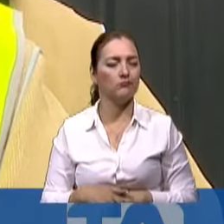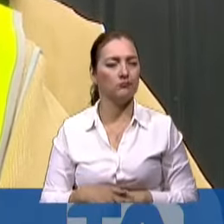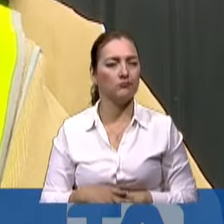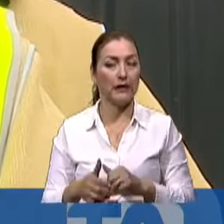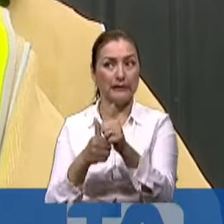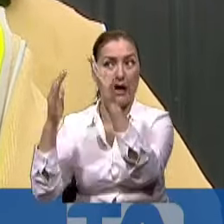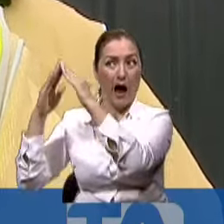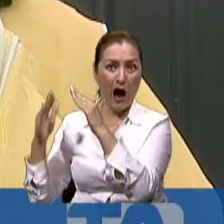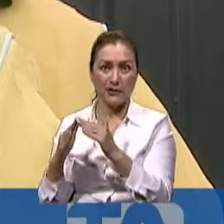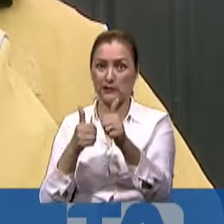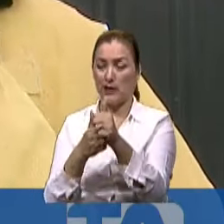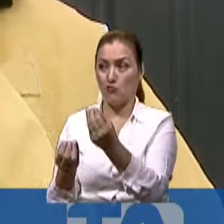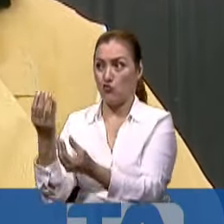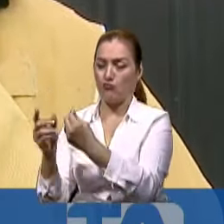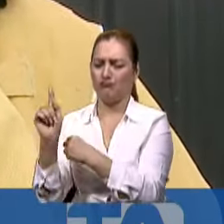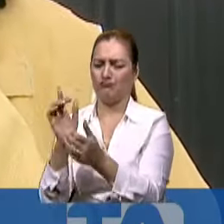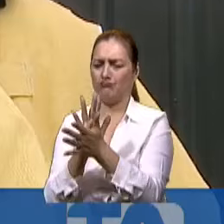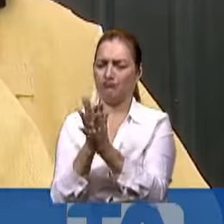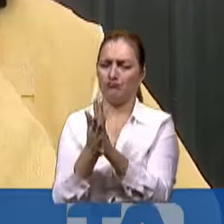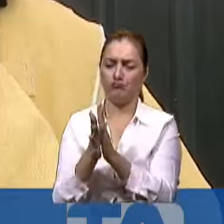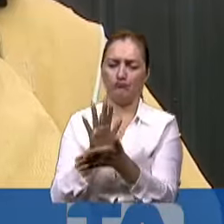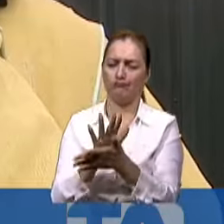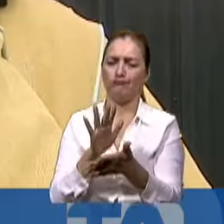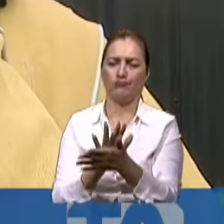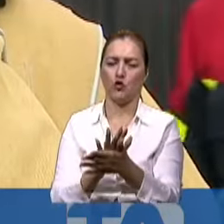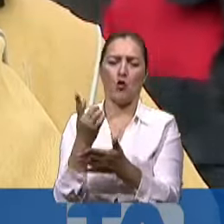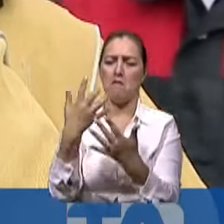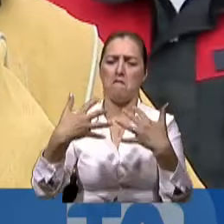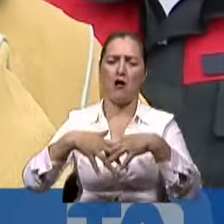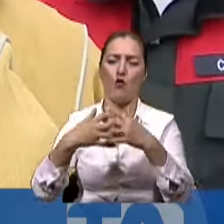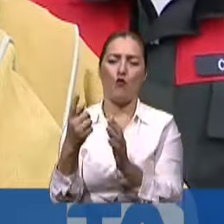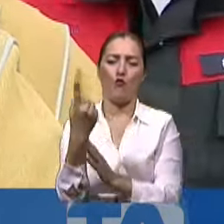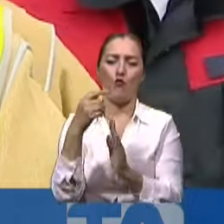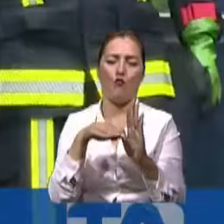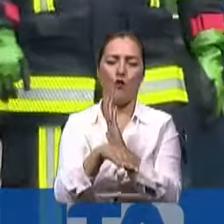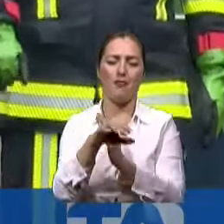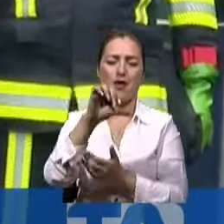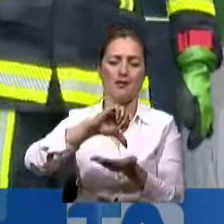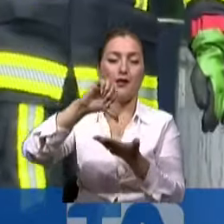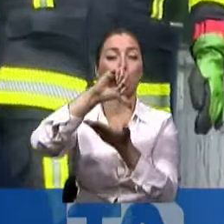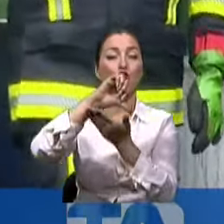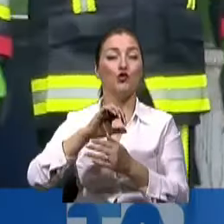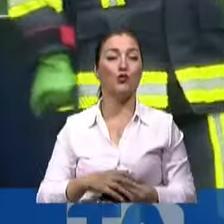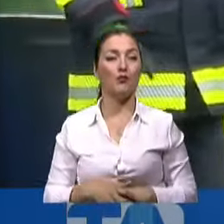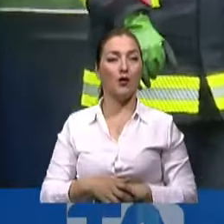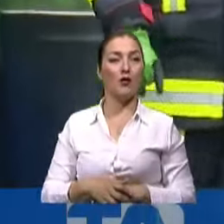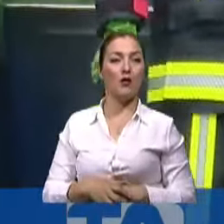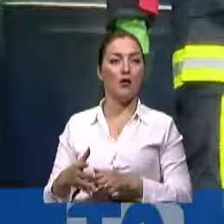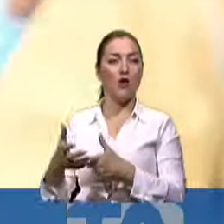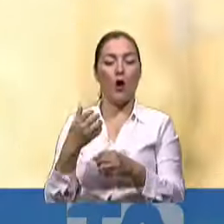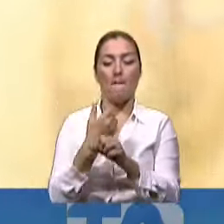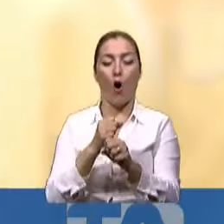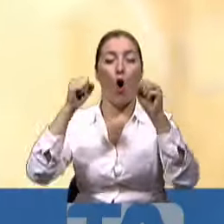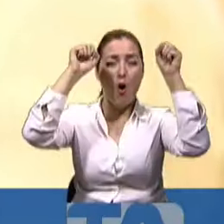o viviendas de los señores que viven alrededor, simplemente fue la estructura donde estaba almacenado el aceite. Según dicen los bomberos, los